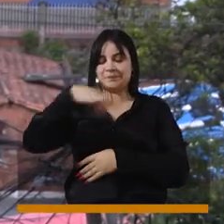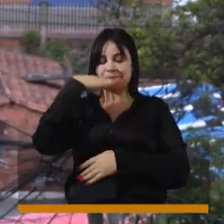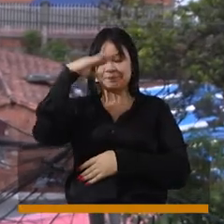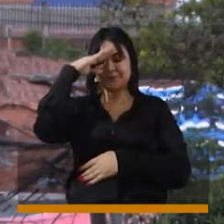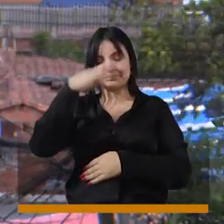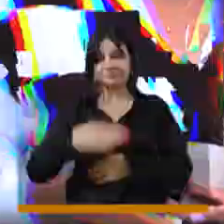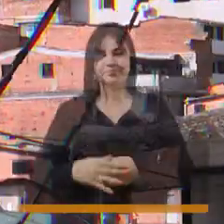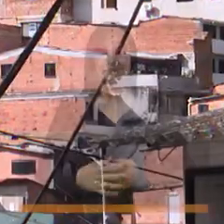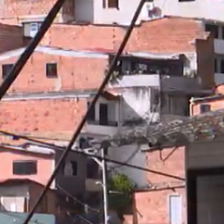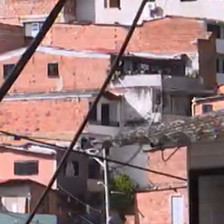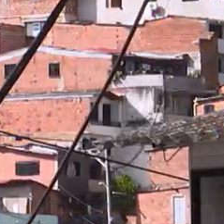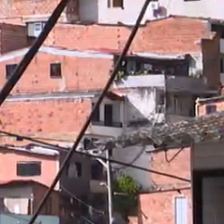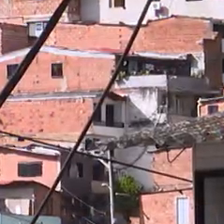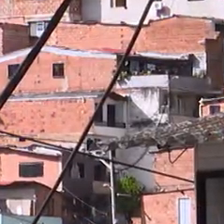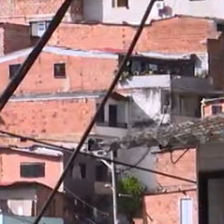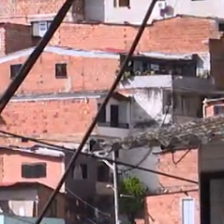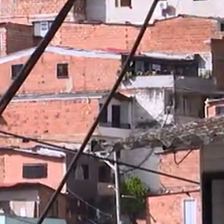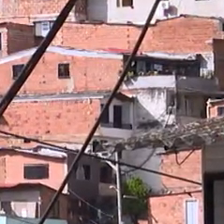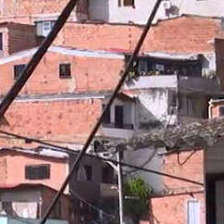corregimientos de Medellín.